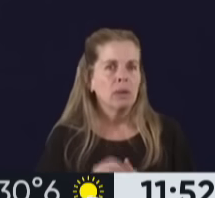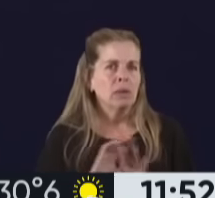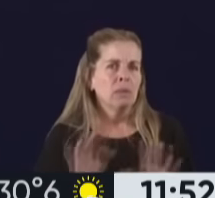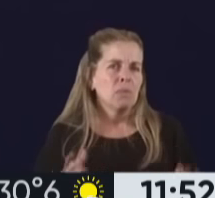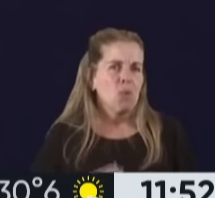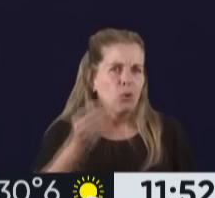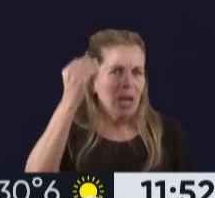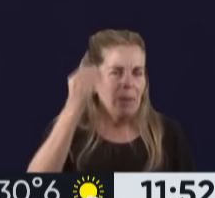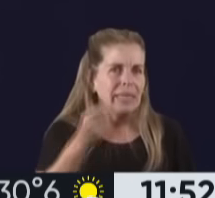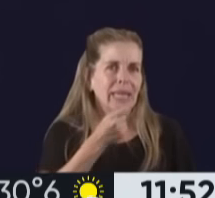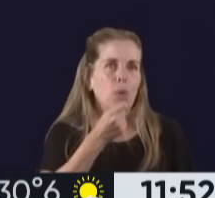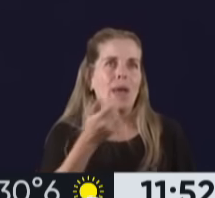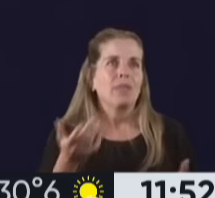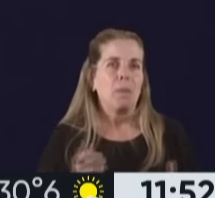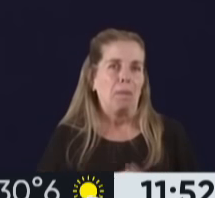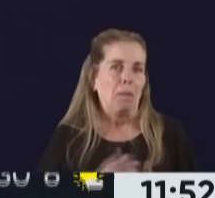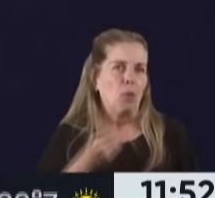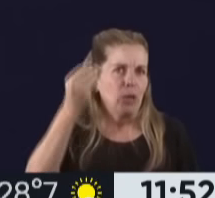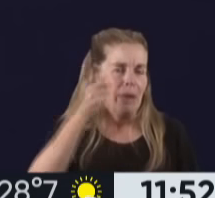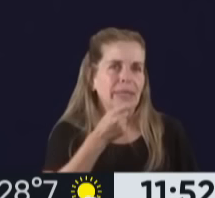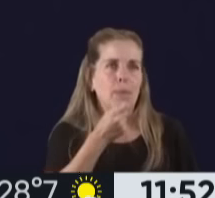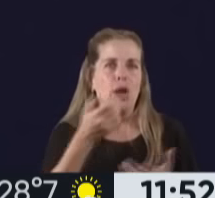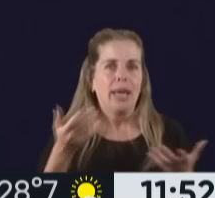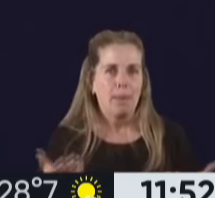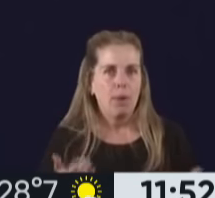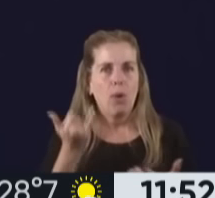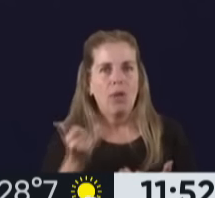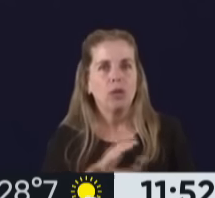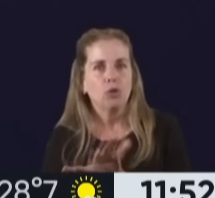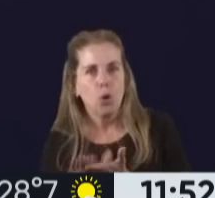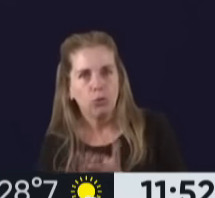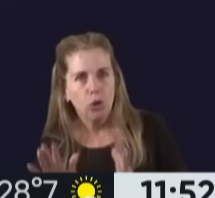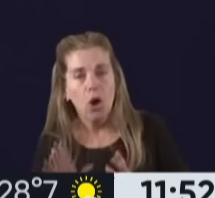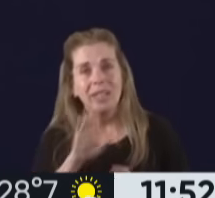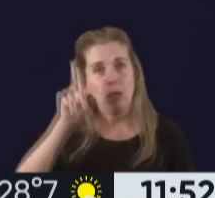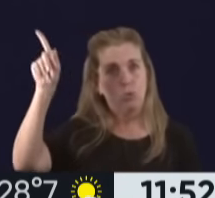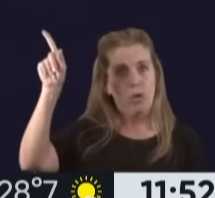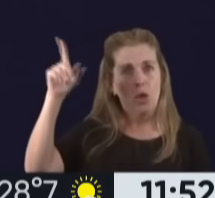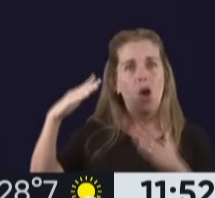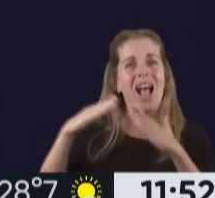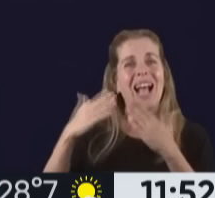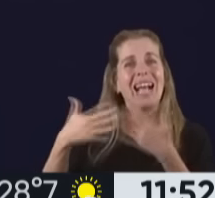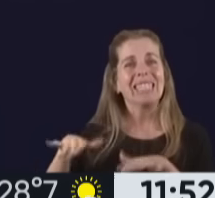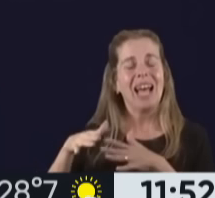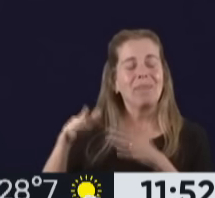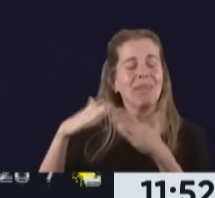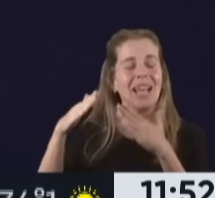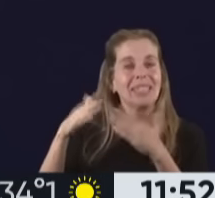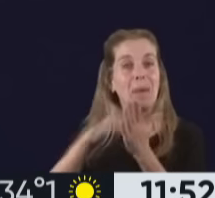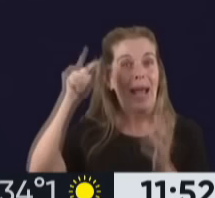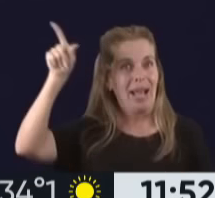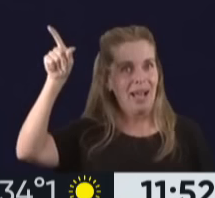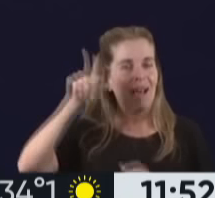veces corren por cuenta o los anuncia muchas veces la Casa Blanca o la administración Trump antes que nosotros, pero